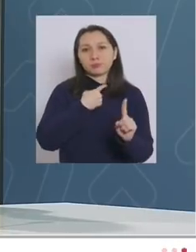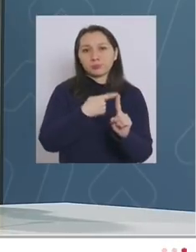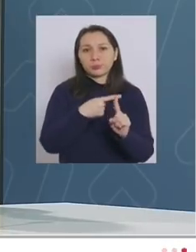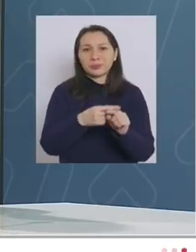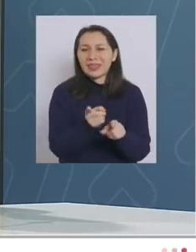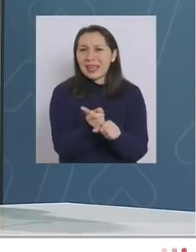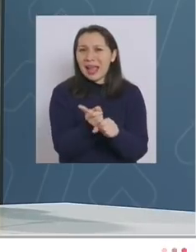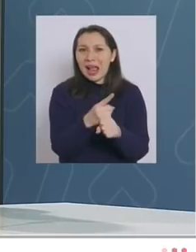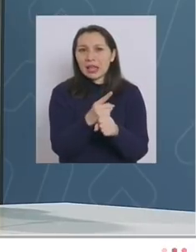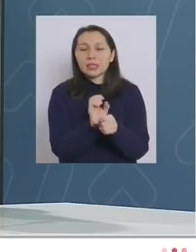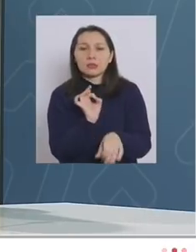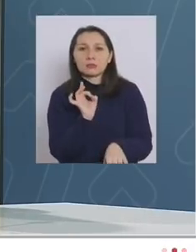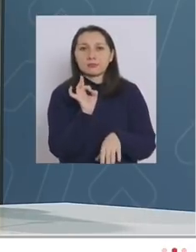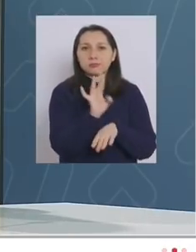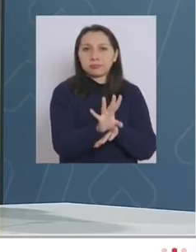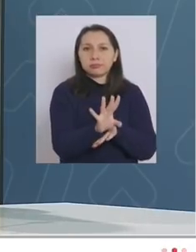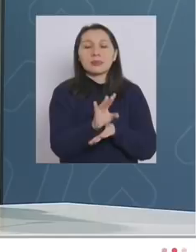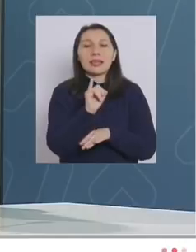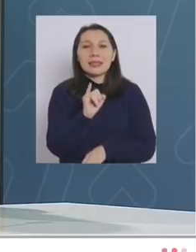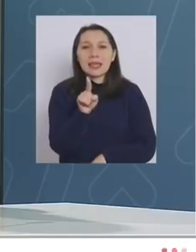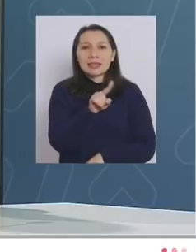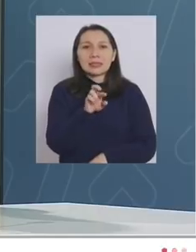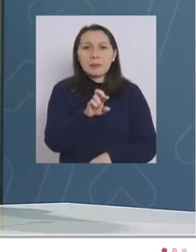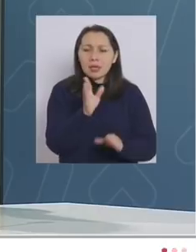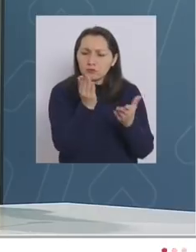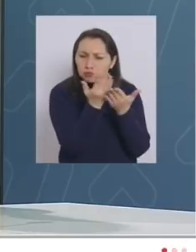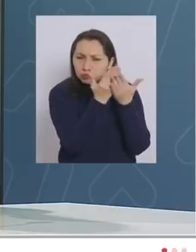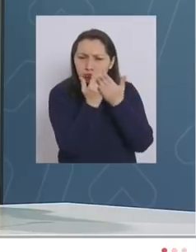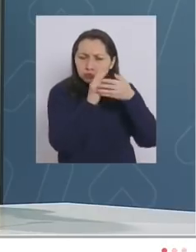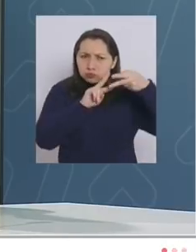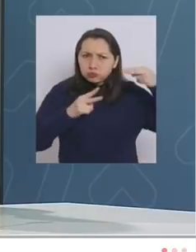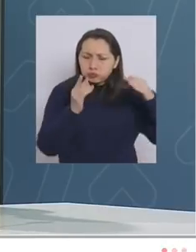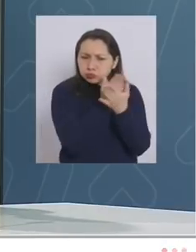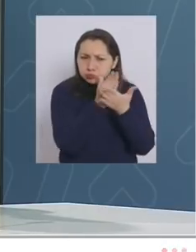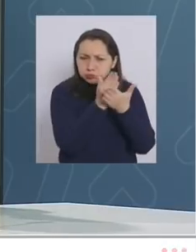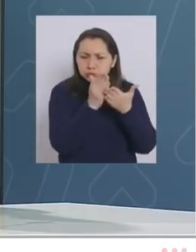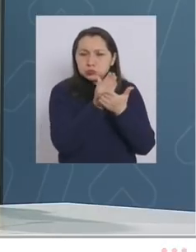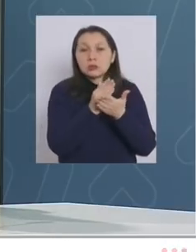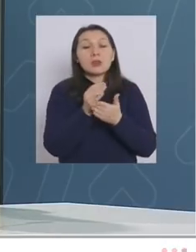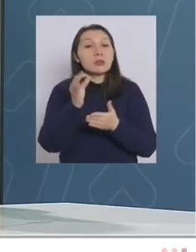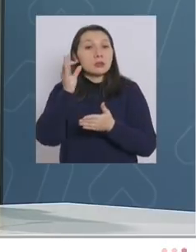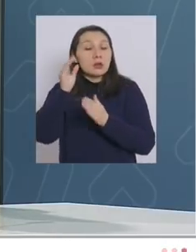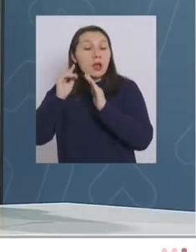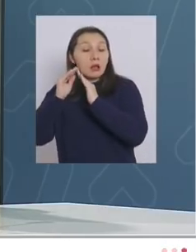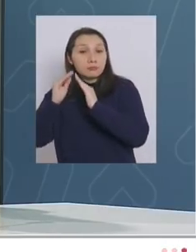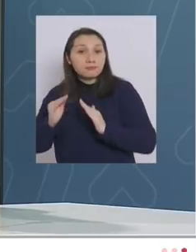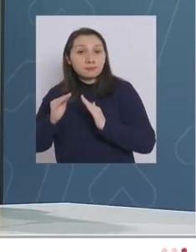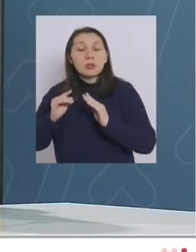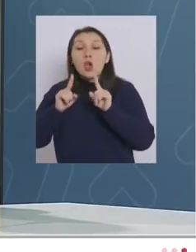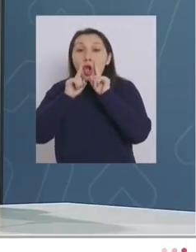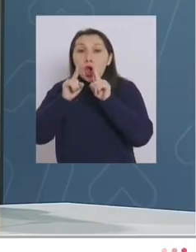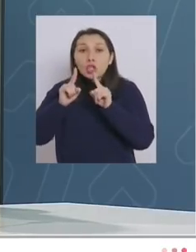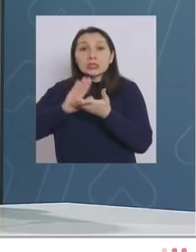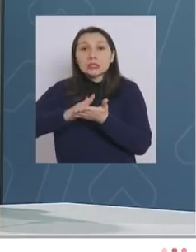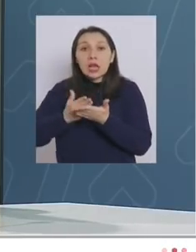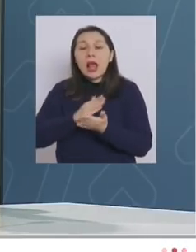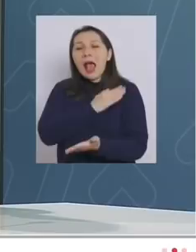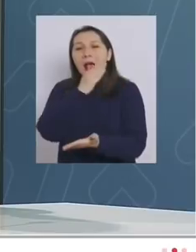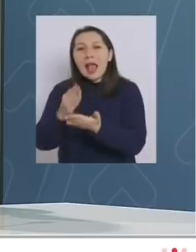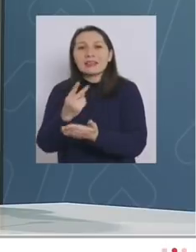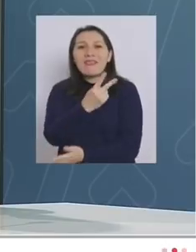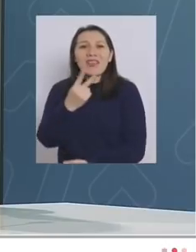envió inmediatamente a secuenciar al ISP. La persona estuvo en residencia sanitaria hasta el día 22 de ese